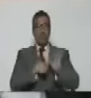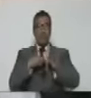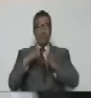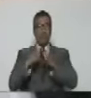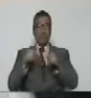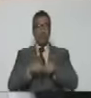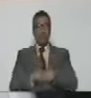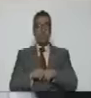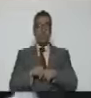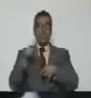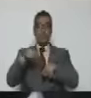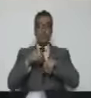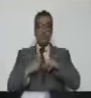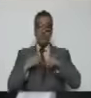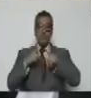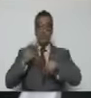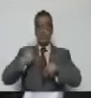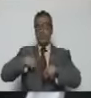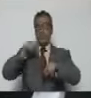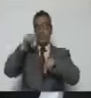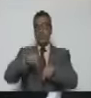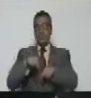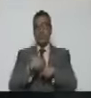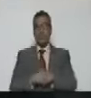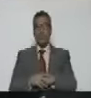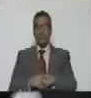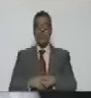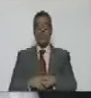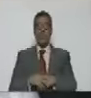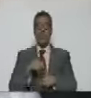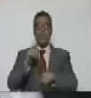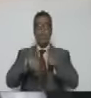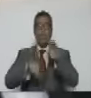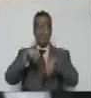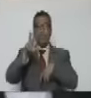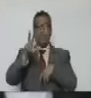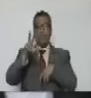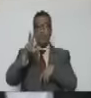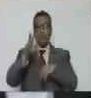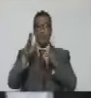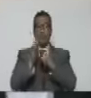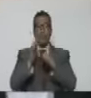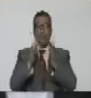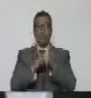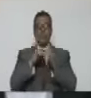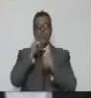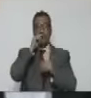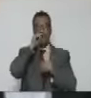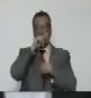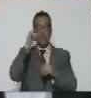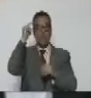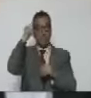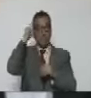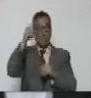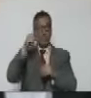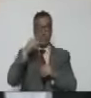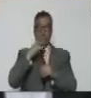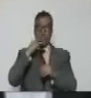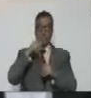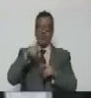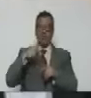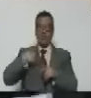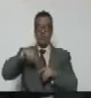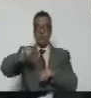manifestaciones. Lo más reciente lo tenemos acá, el 13 de abril, Día de la Dignidad